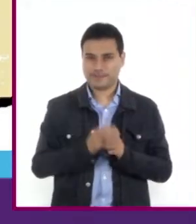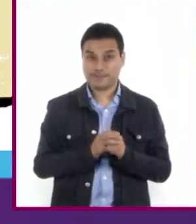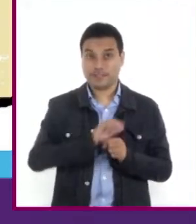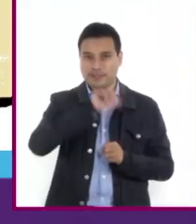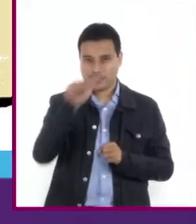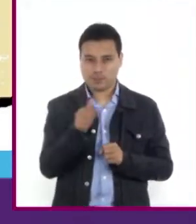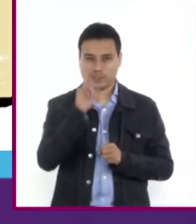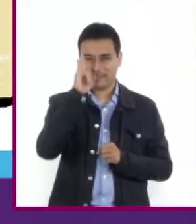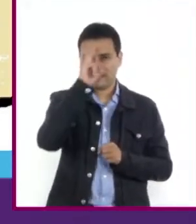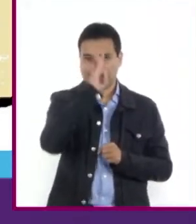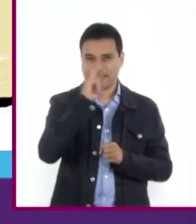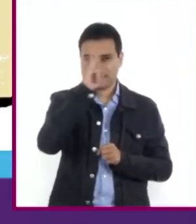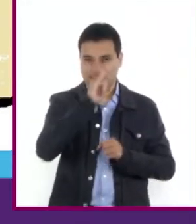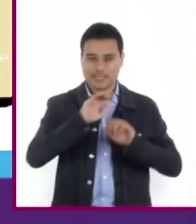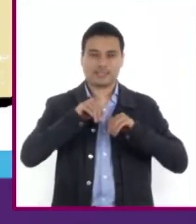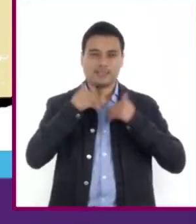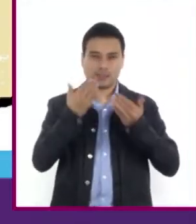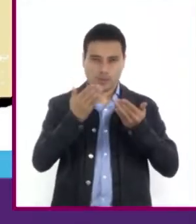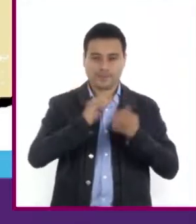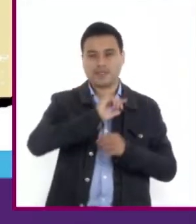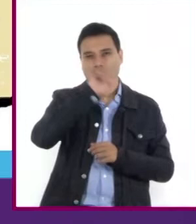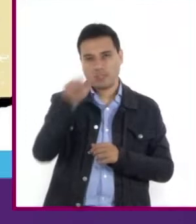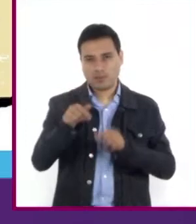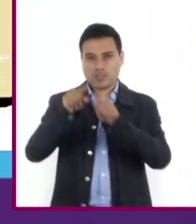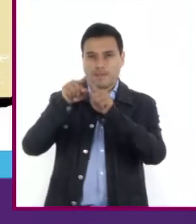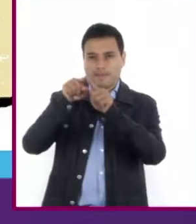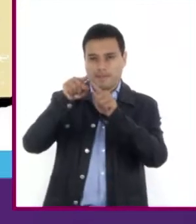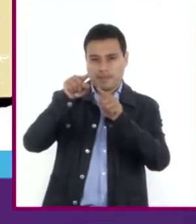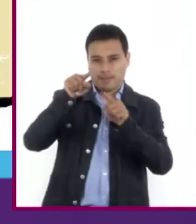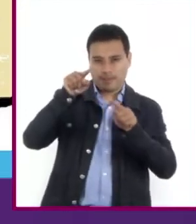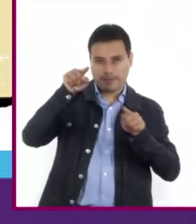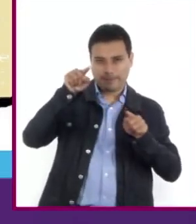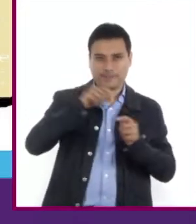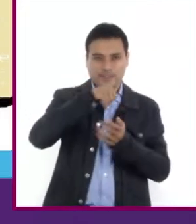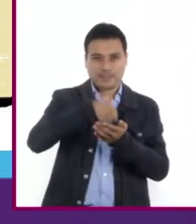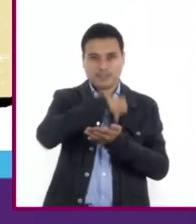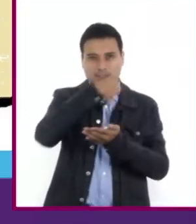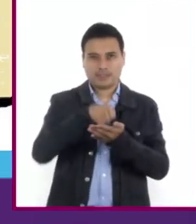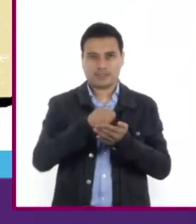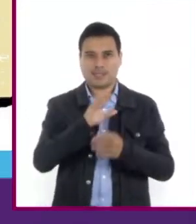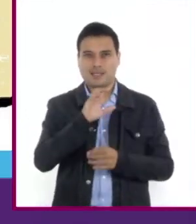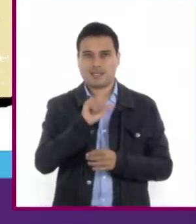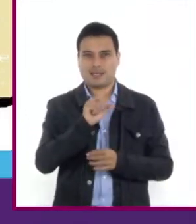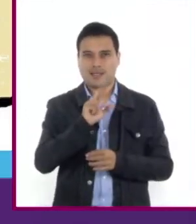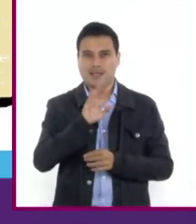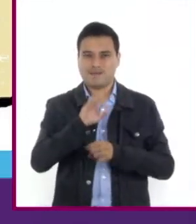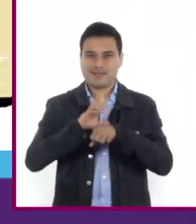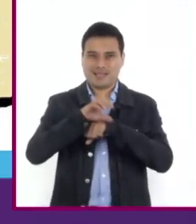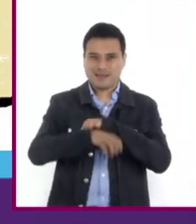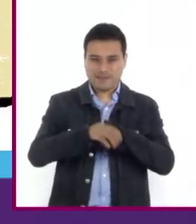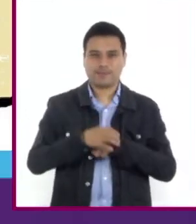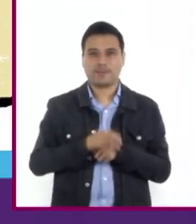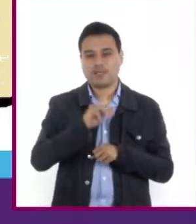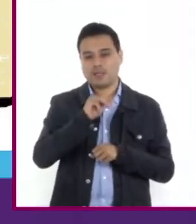por las Islas Canarias y exploró con mayor detalle las islas del Mar Caribe como Martinica,